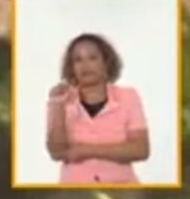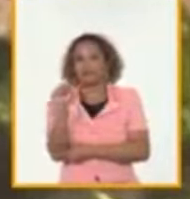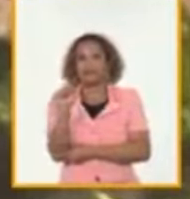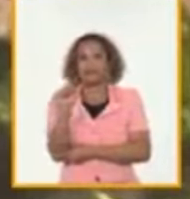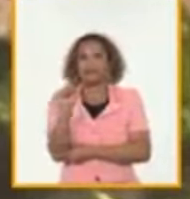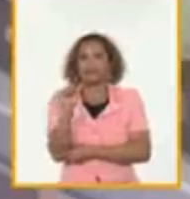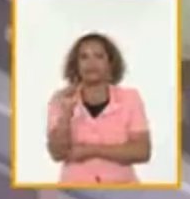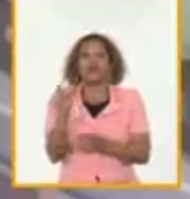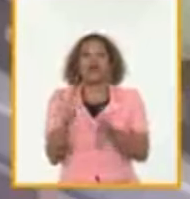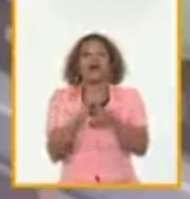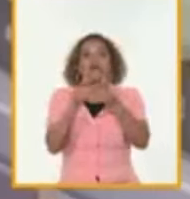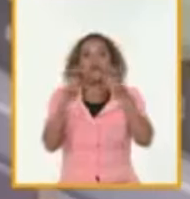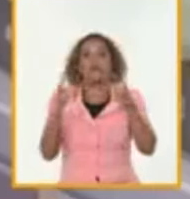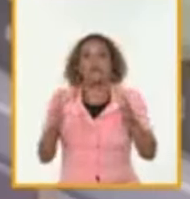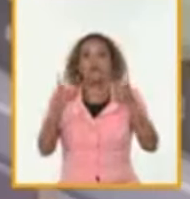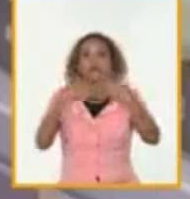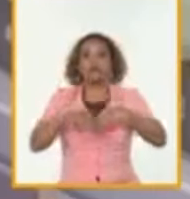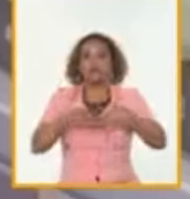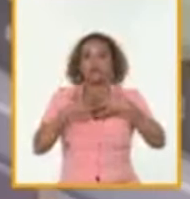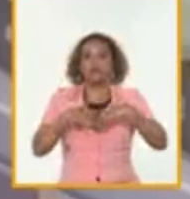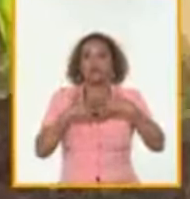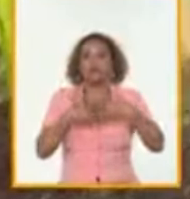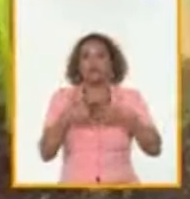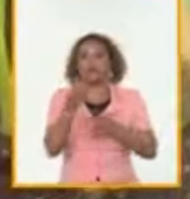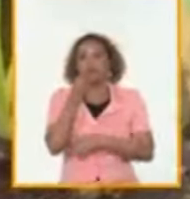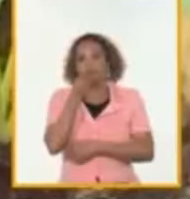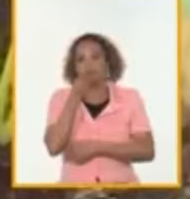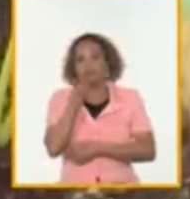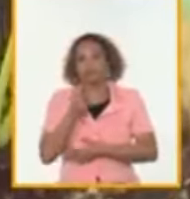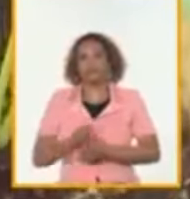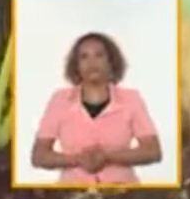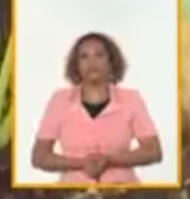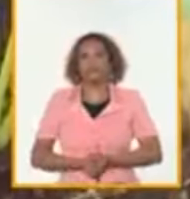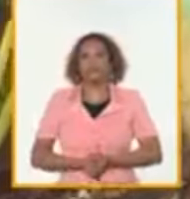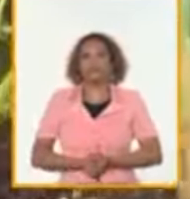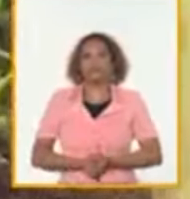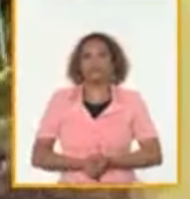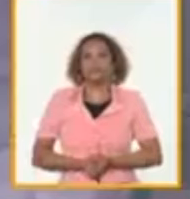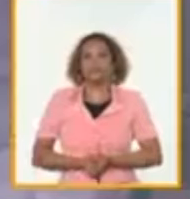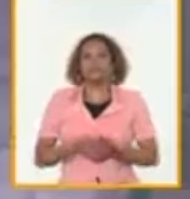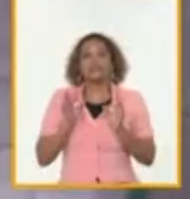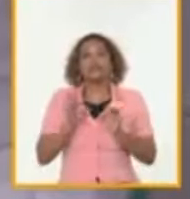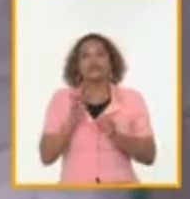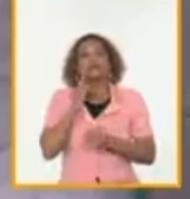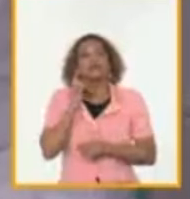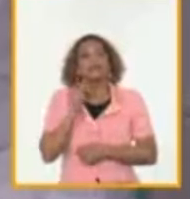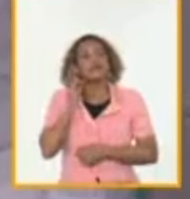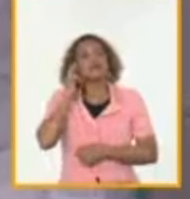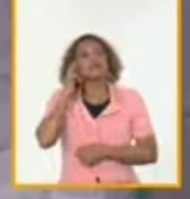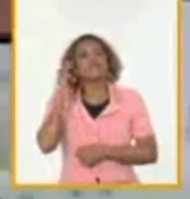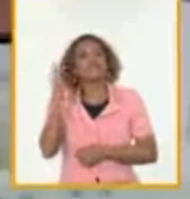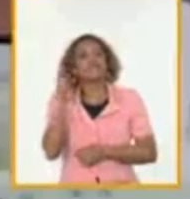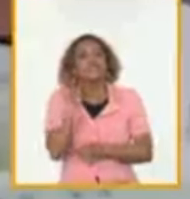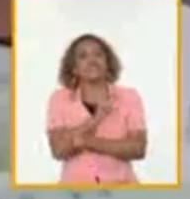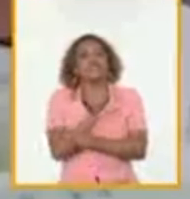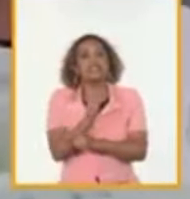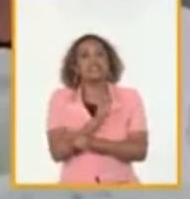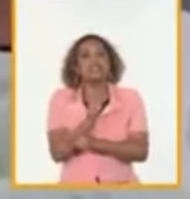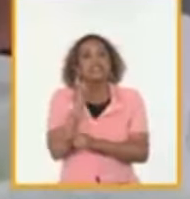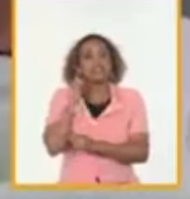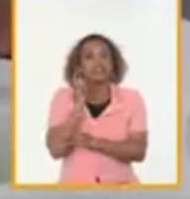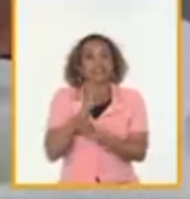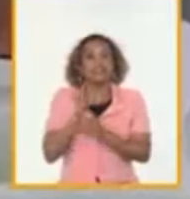un ino en la producción de los de los productos agropecuari que Recuerda siempre las enseñanzas de Sergio Rodríguez ese eminente científico